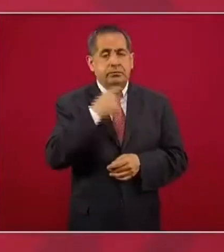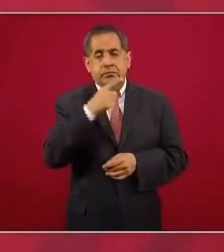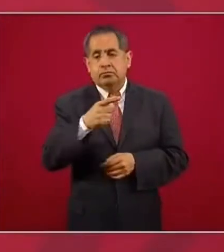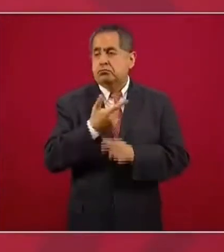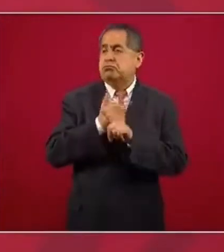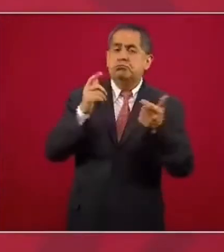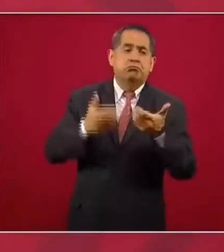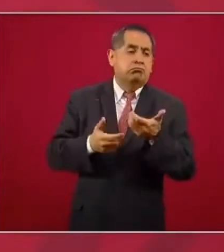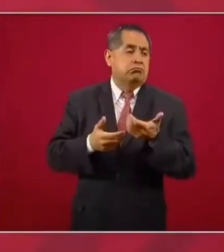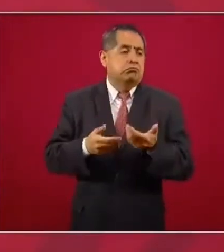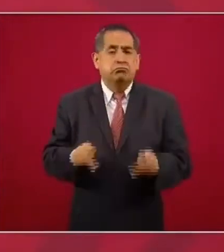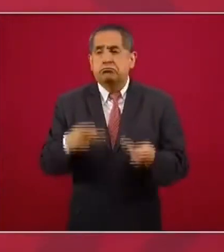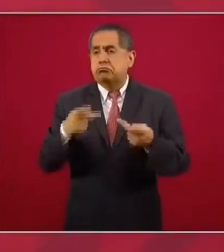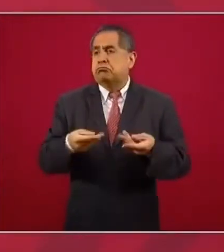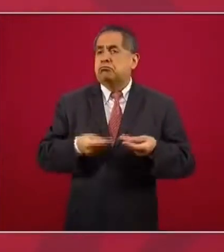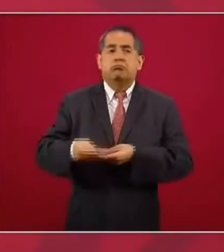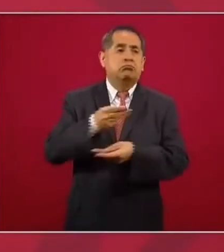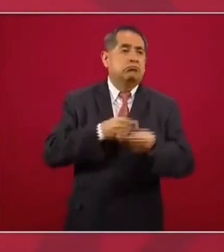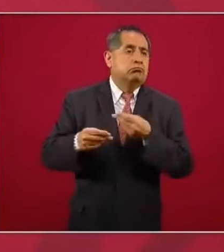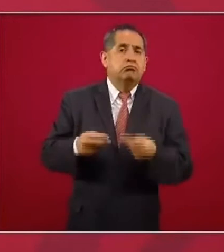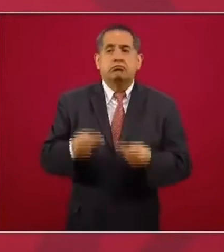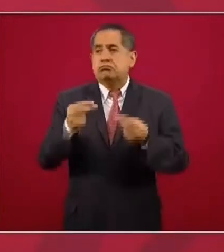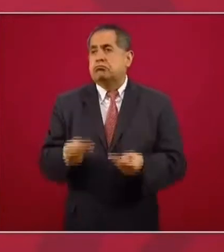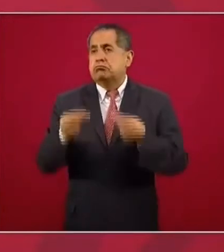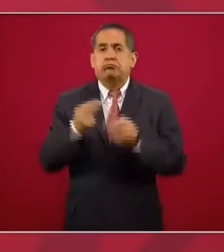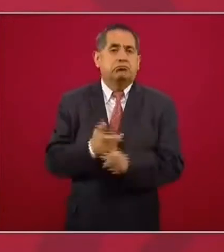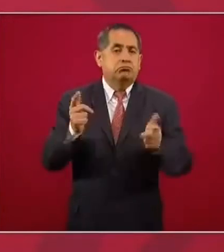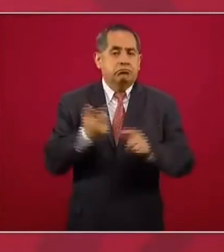libre mercado, competencia, pero